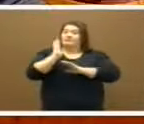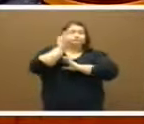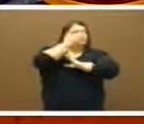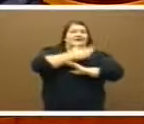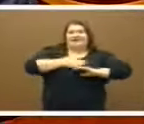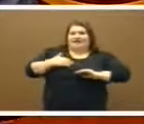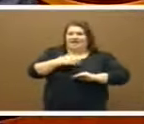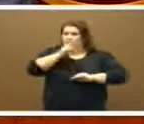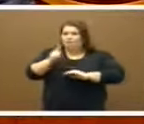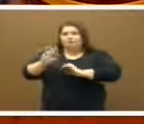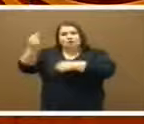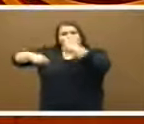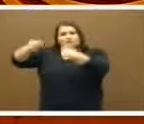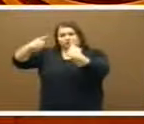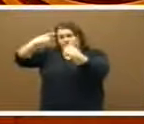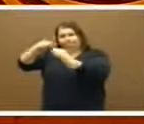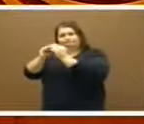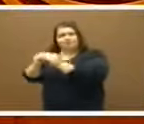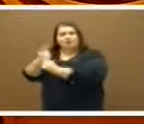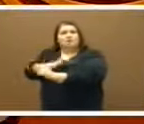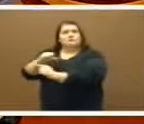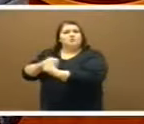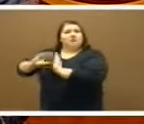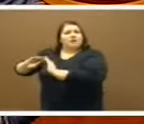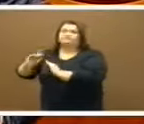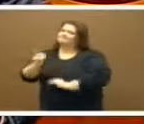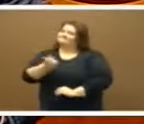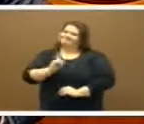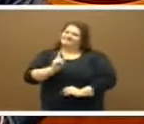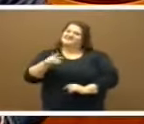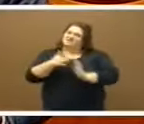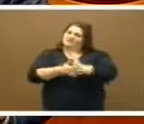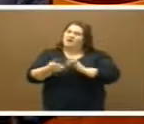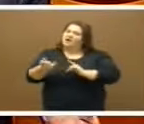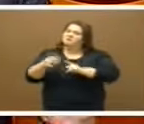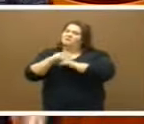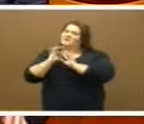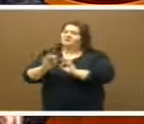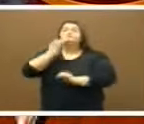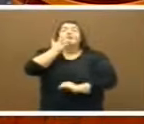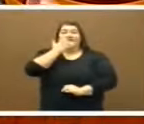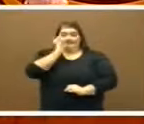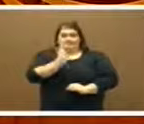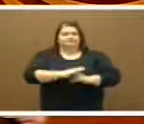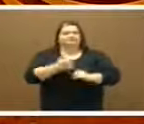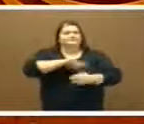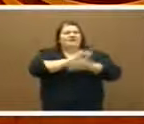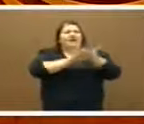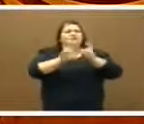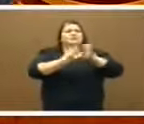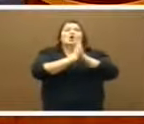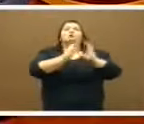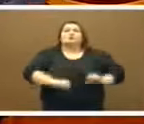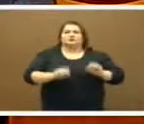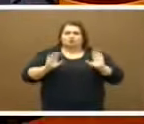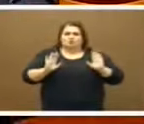en minoría pretende hacer con los presupuestos, que es lo que hemos debatido antes. Eso es lo que está pasando. Por ejemplo, hablar del consenso